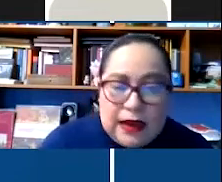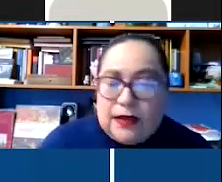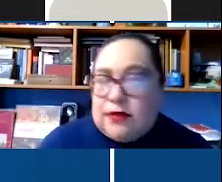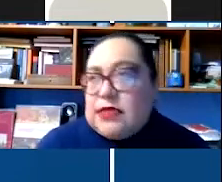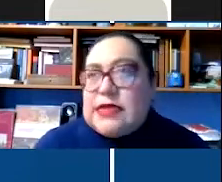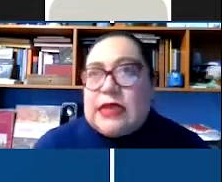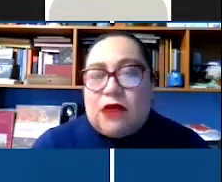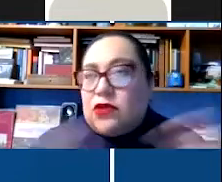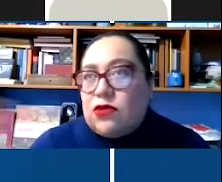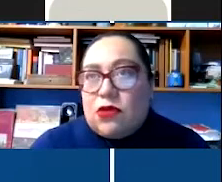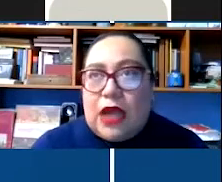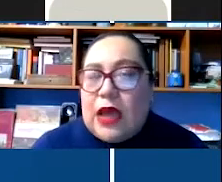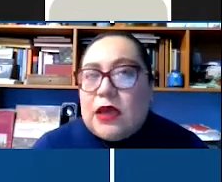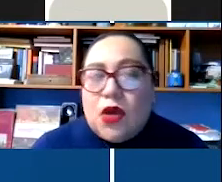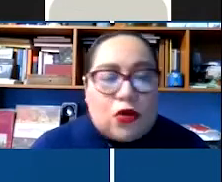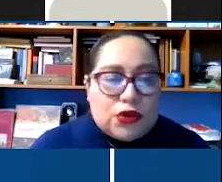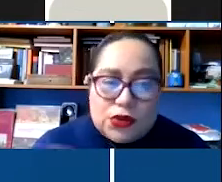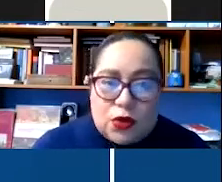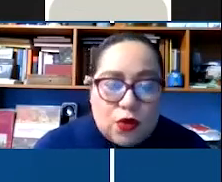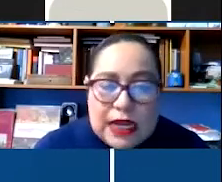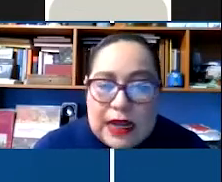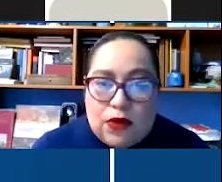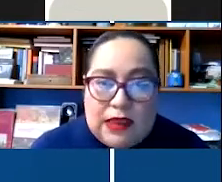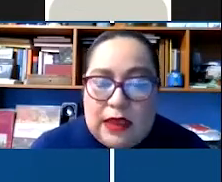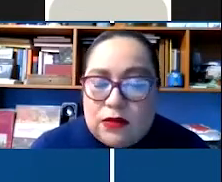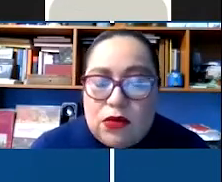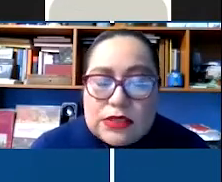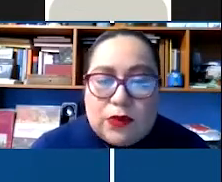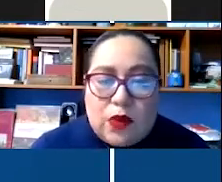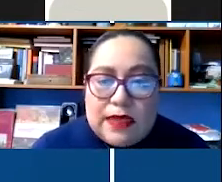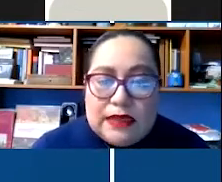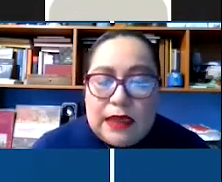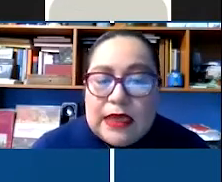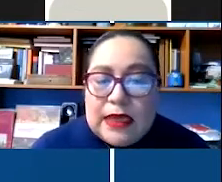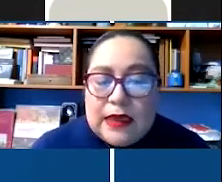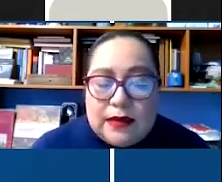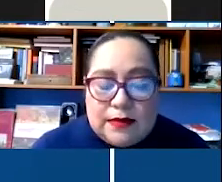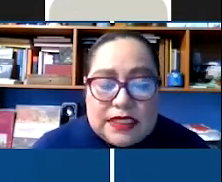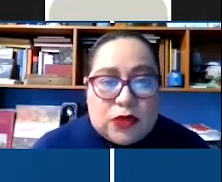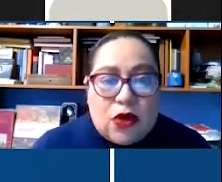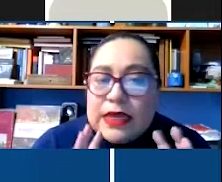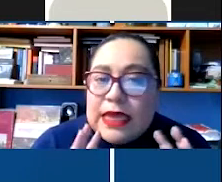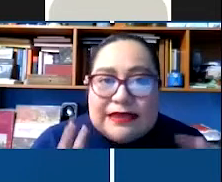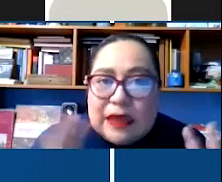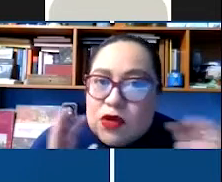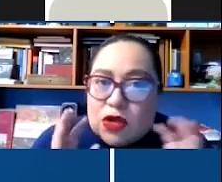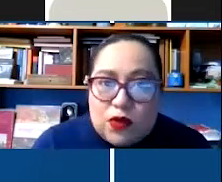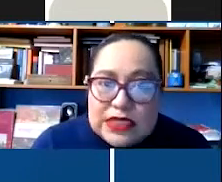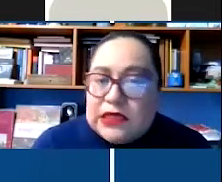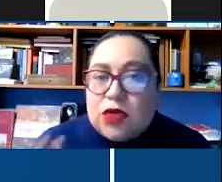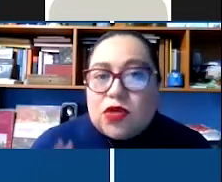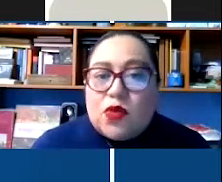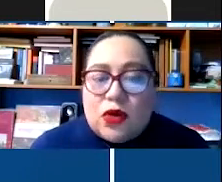que diseñar toda una construcción muy elaborada, ¿no? Conceptualmente, sino en términos